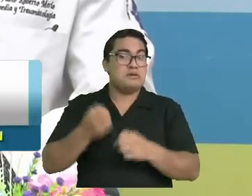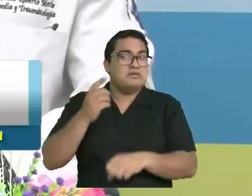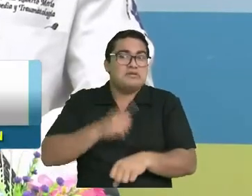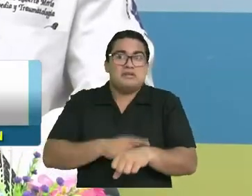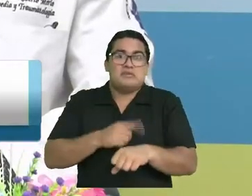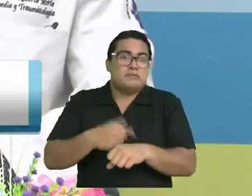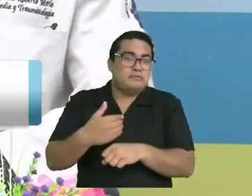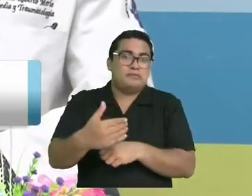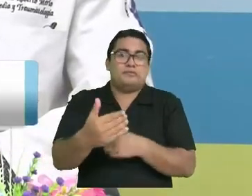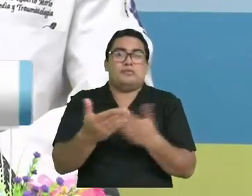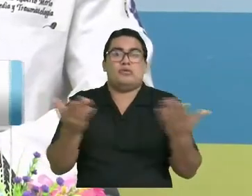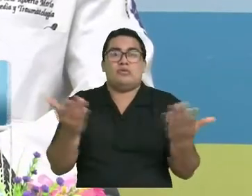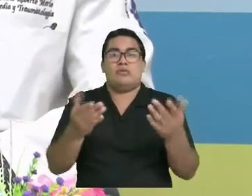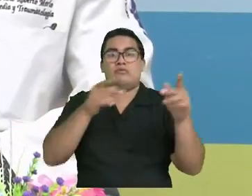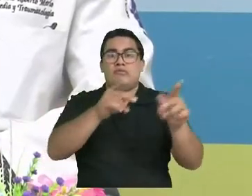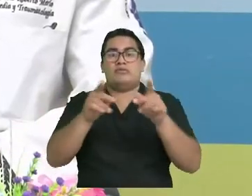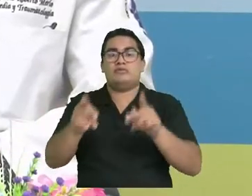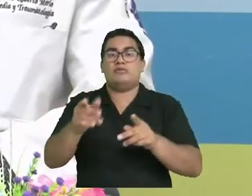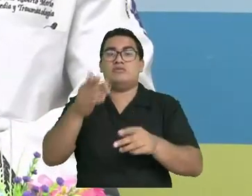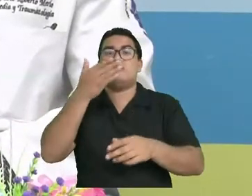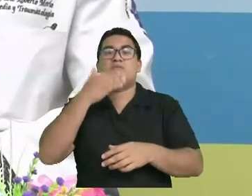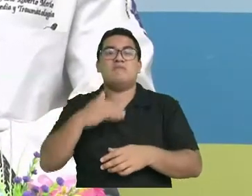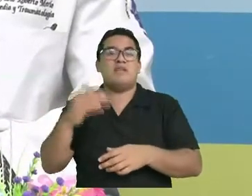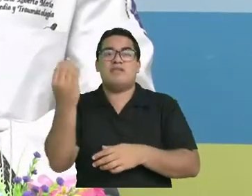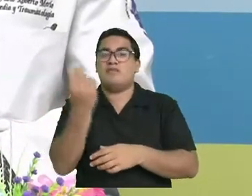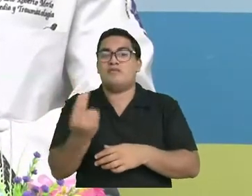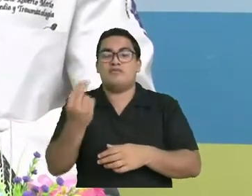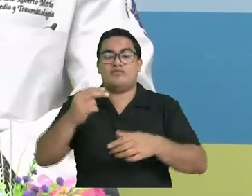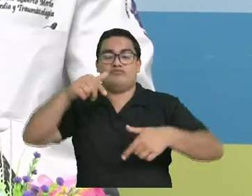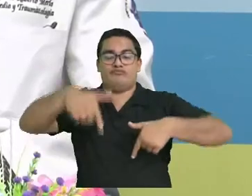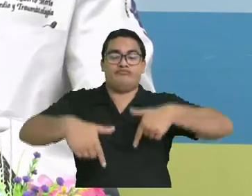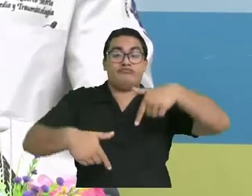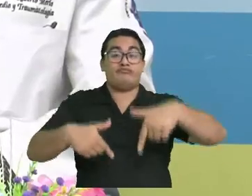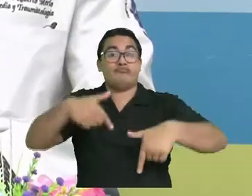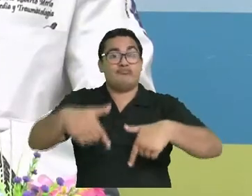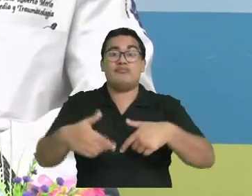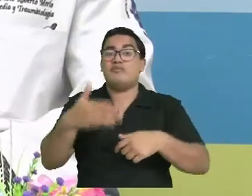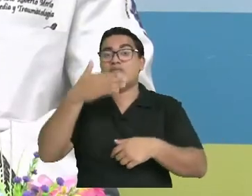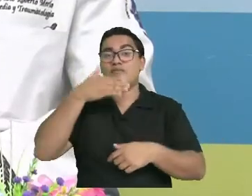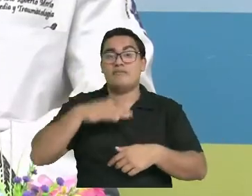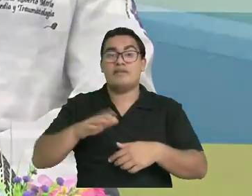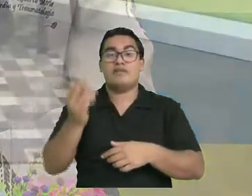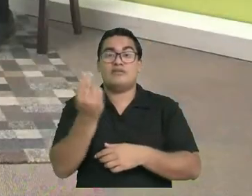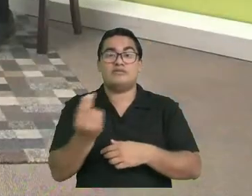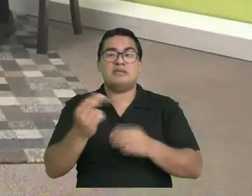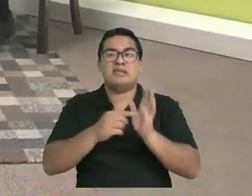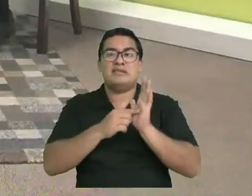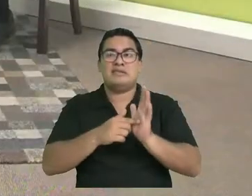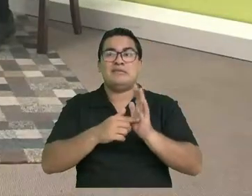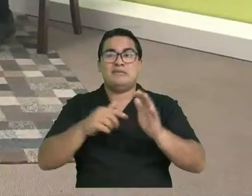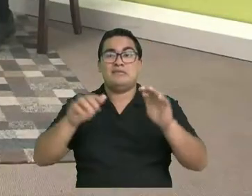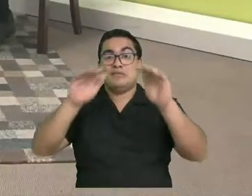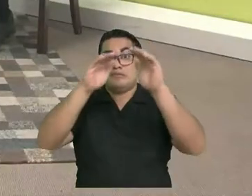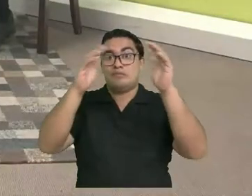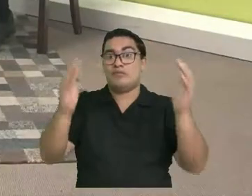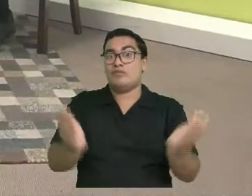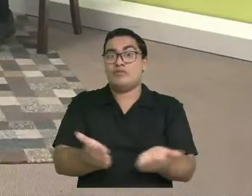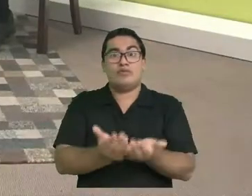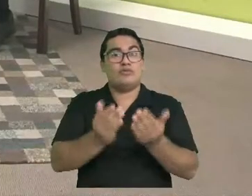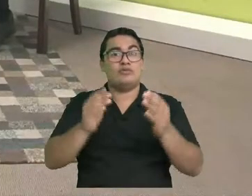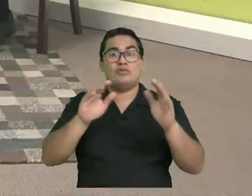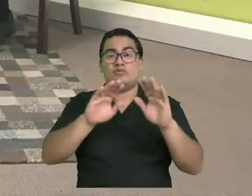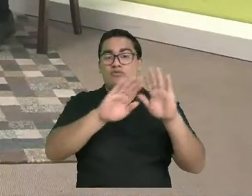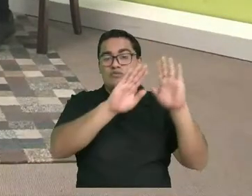plazo, un mal uso del calzado. Difícil decir que hay una mujer en el mundo que no use tacones. Todas usan. Difícil,